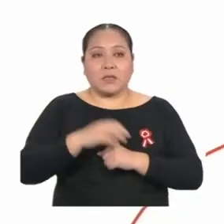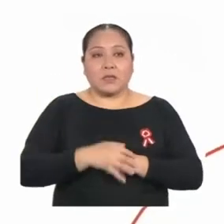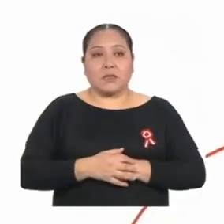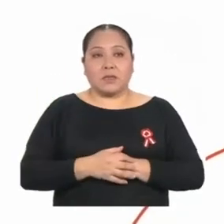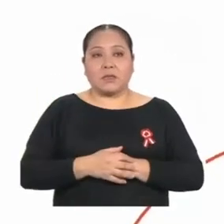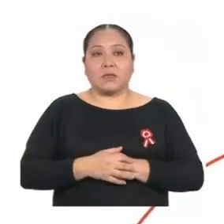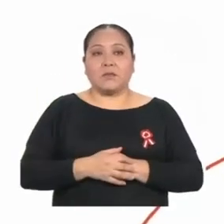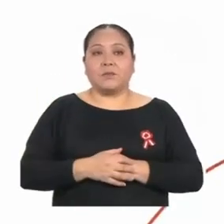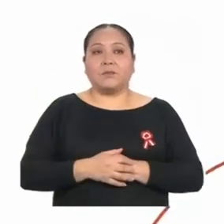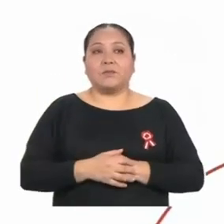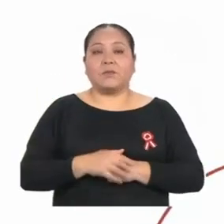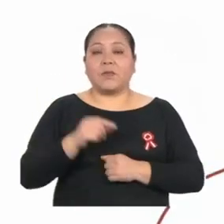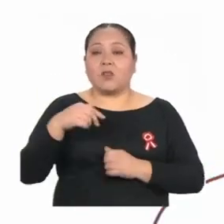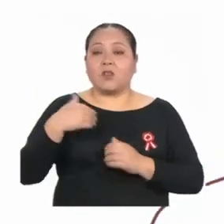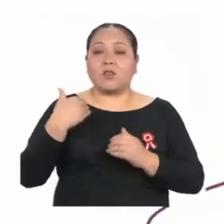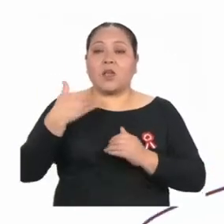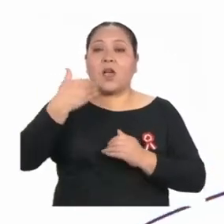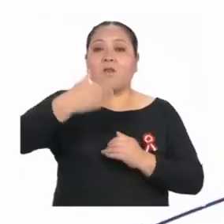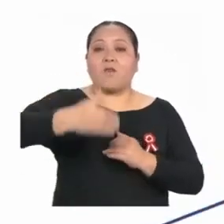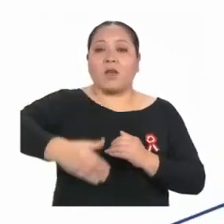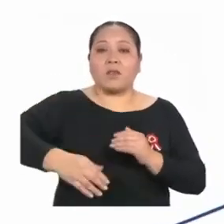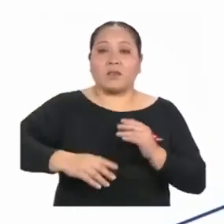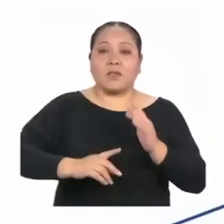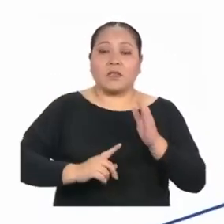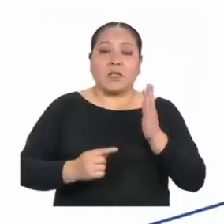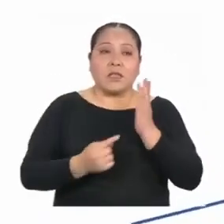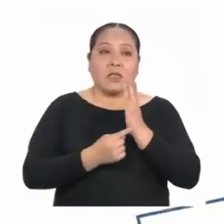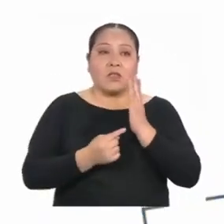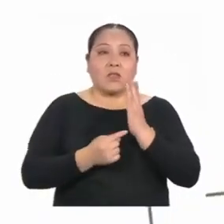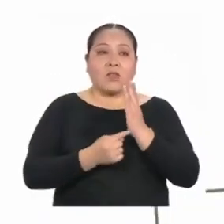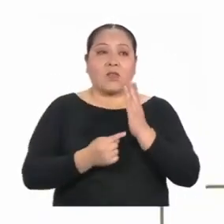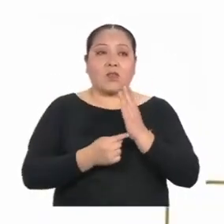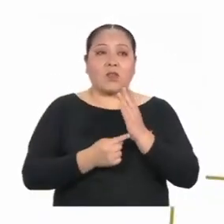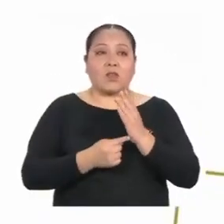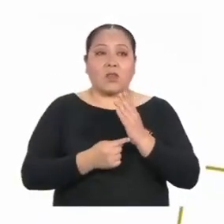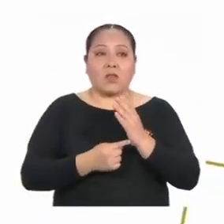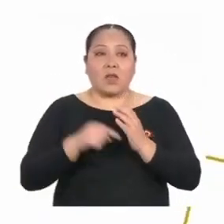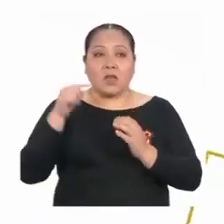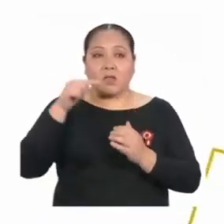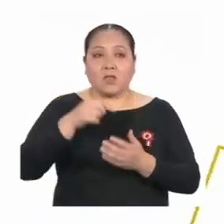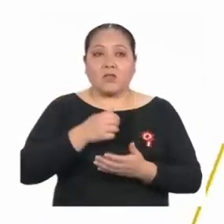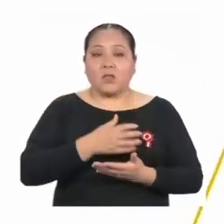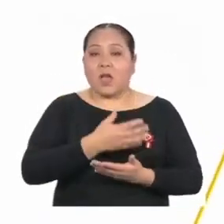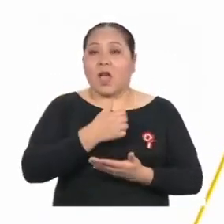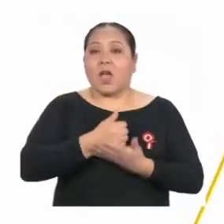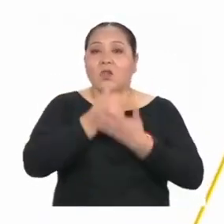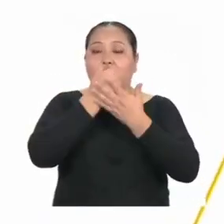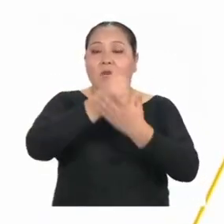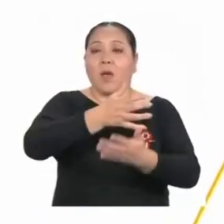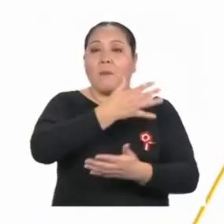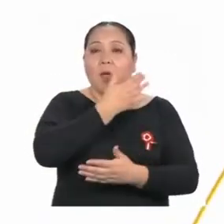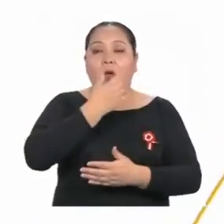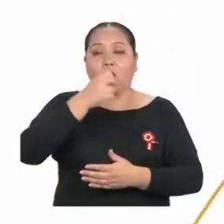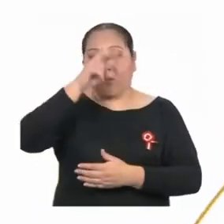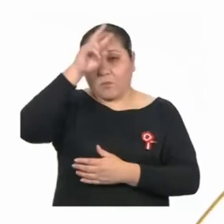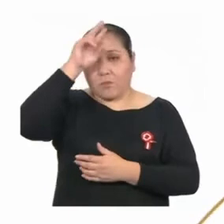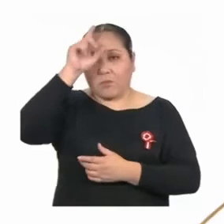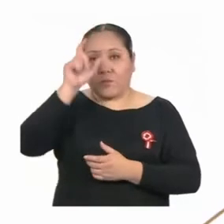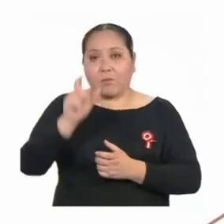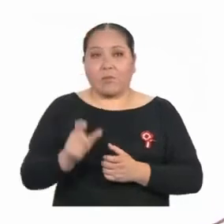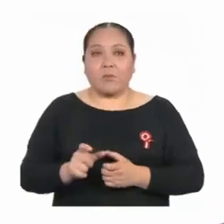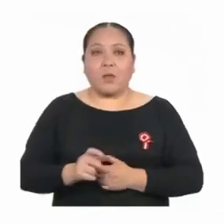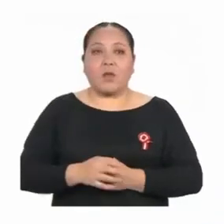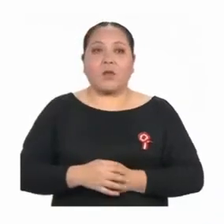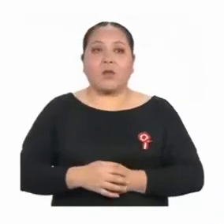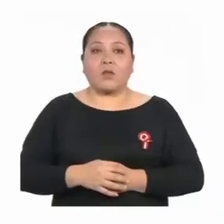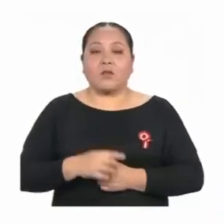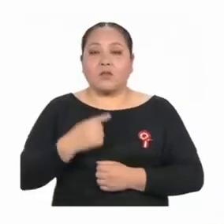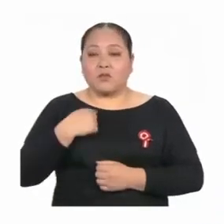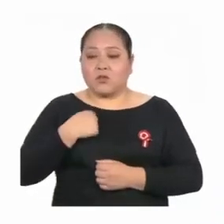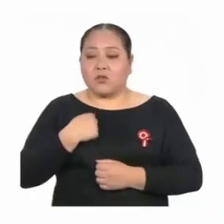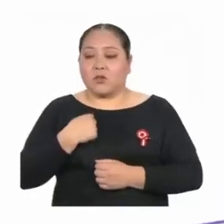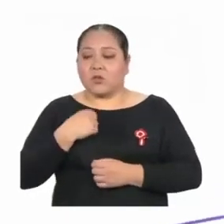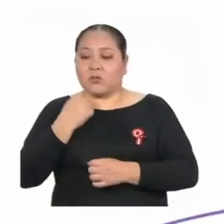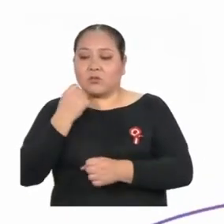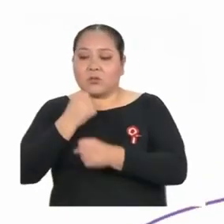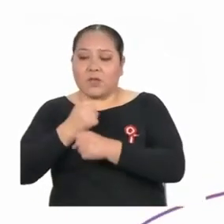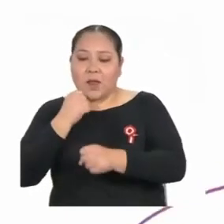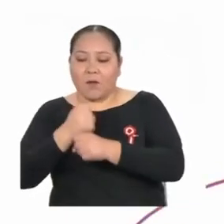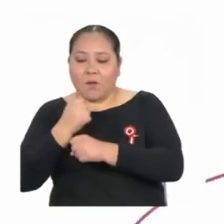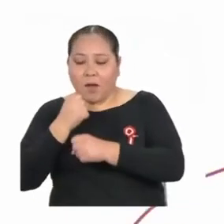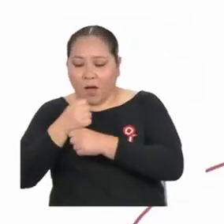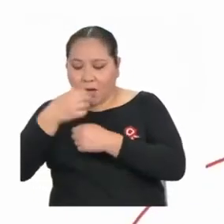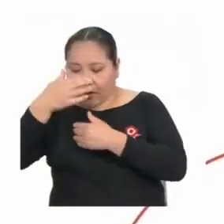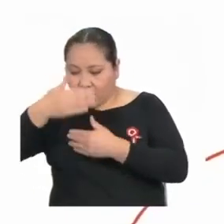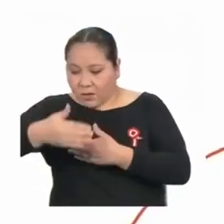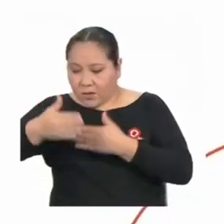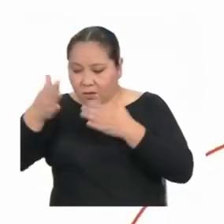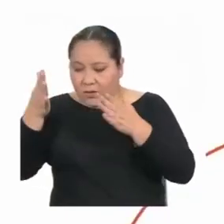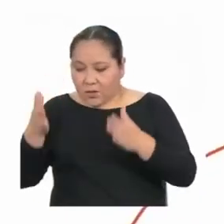y ciudadanos. Desde algún laboratorio químico yo estaré trabajando silenciosamente para eso. Aquí observamos que